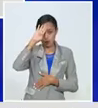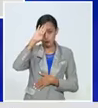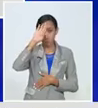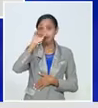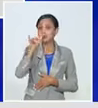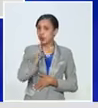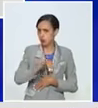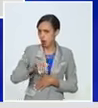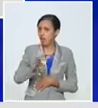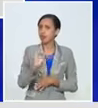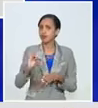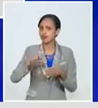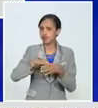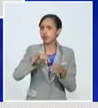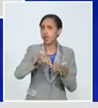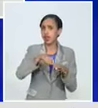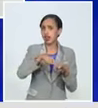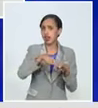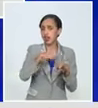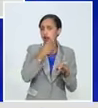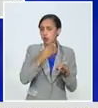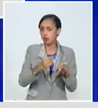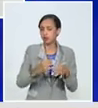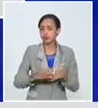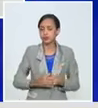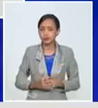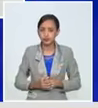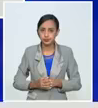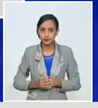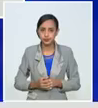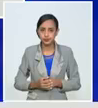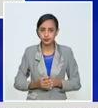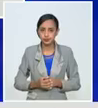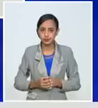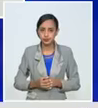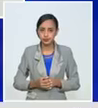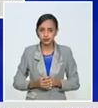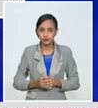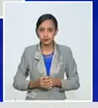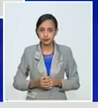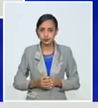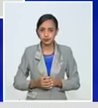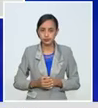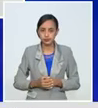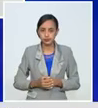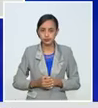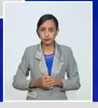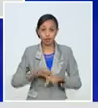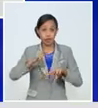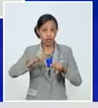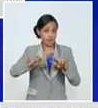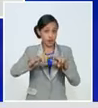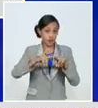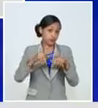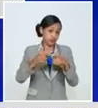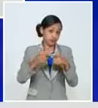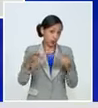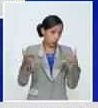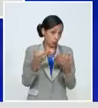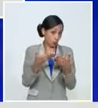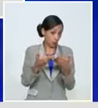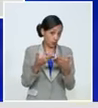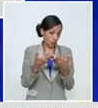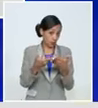el municipio especial. Y La Habana, con la cifra mayor, le